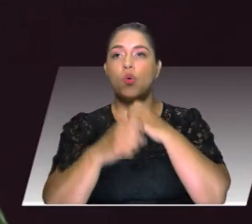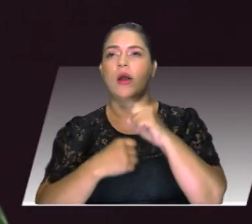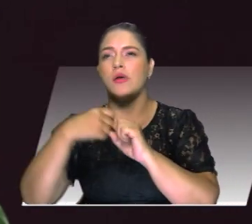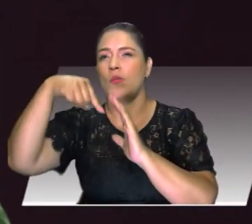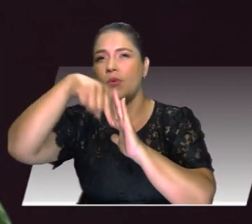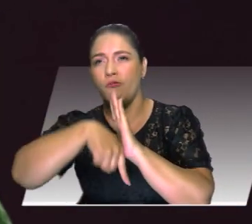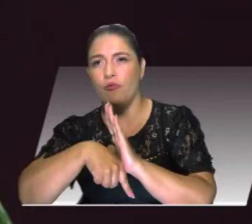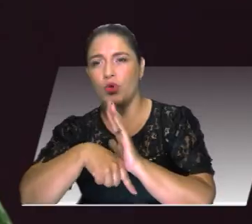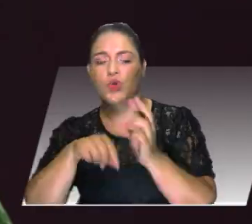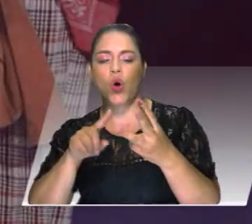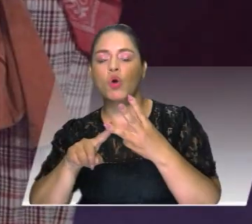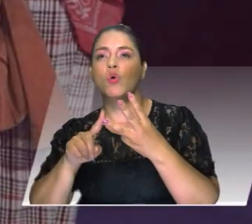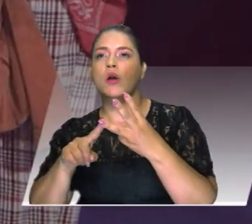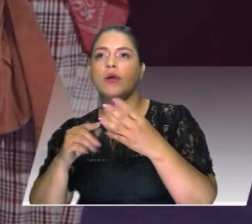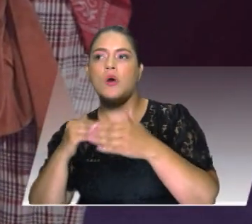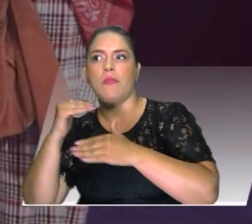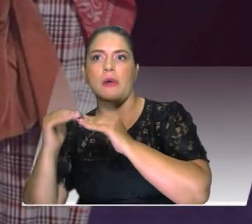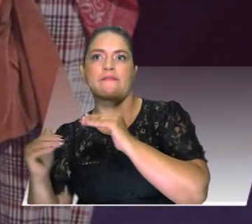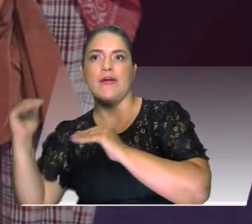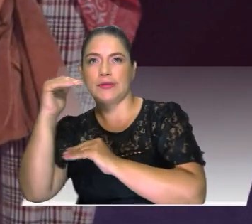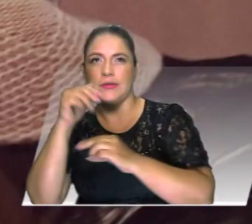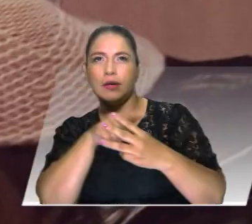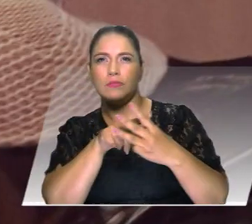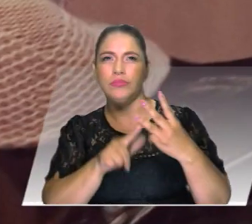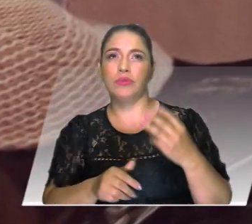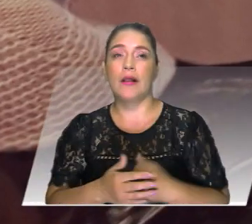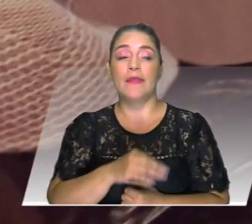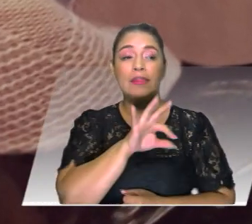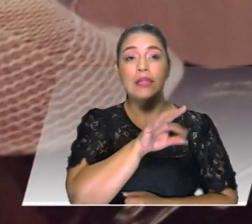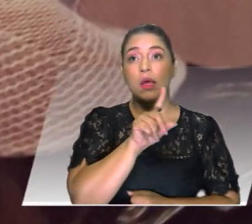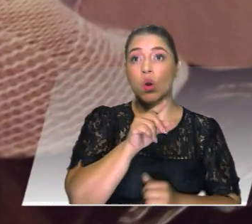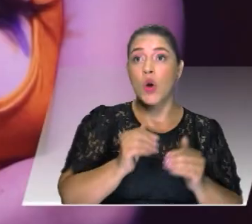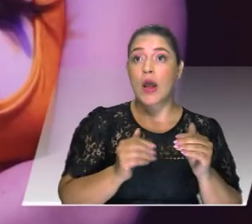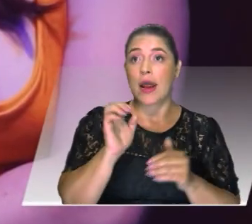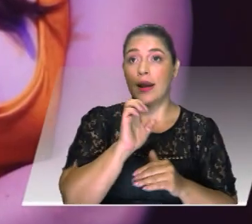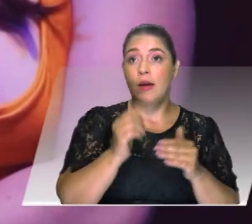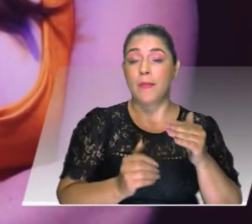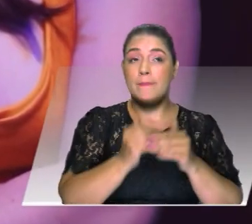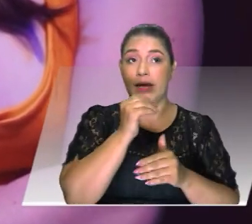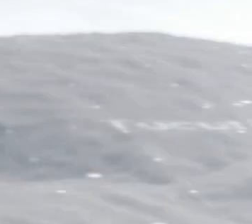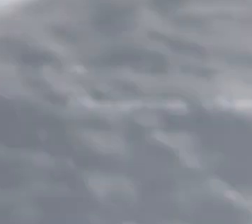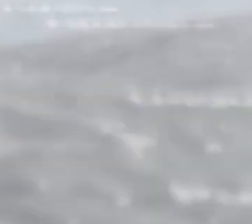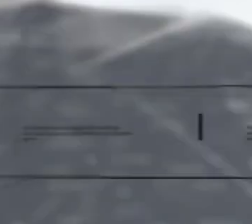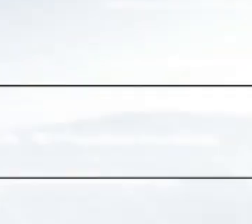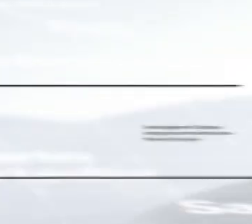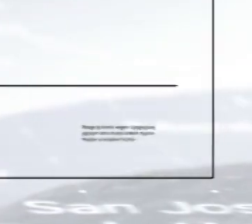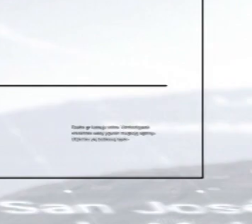año de profundización. La escuela inicia clases este 31 de enero y finaliza en mayo.